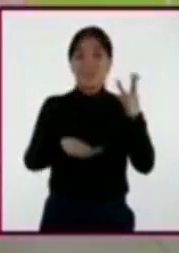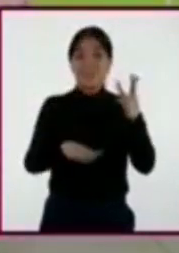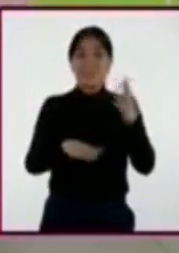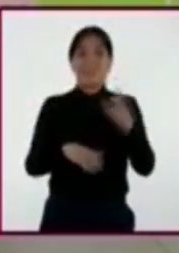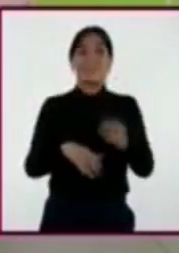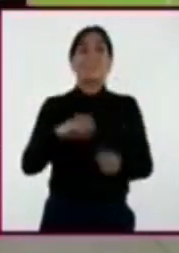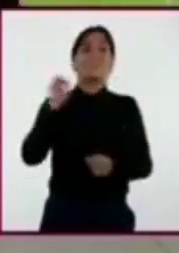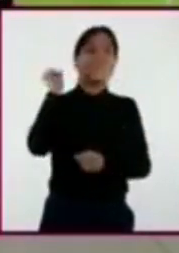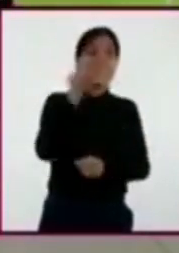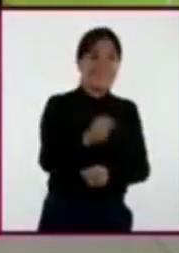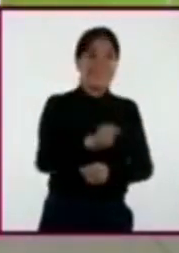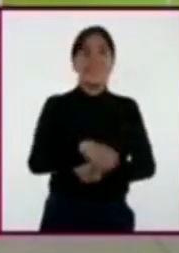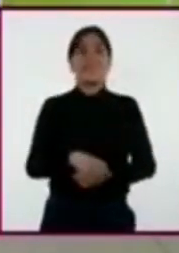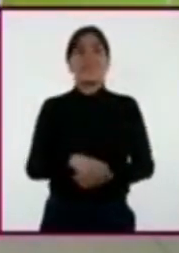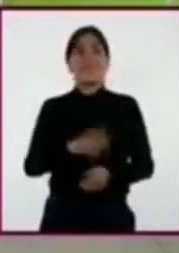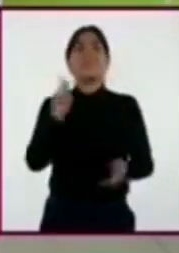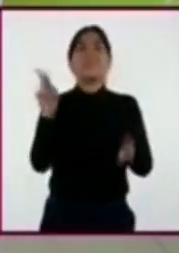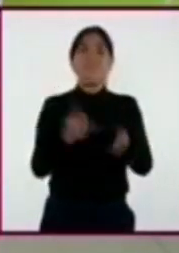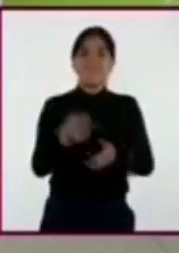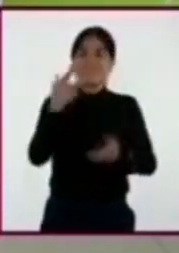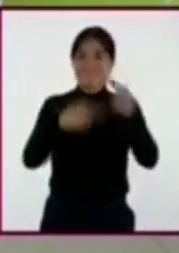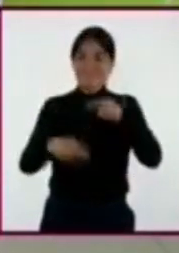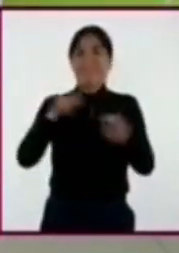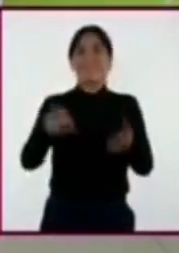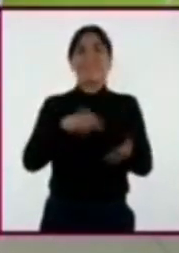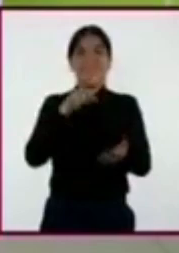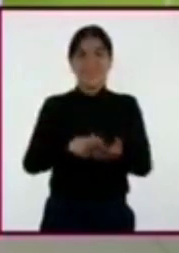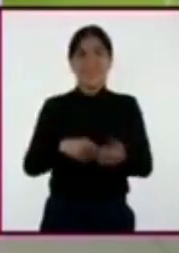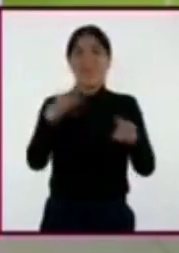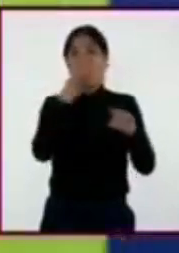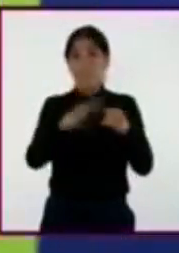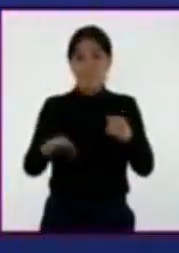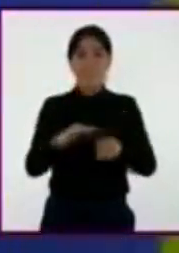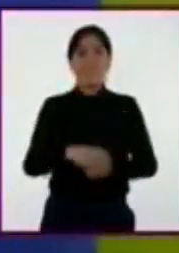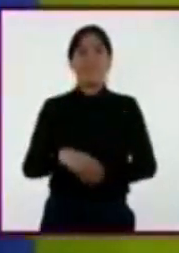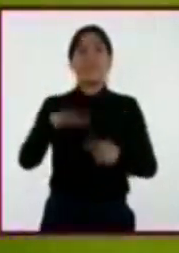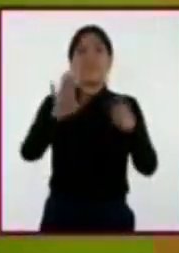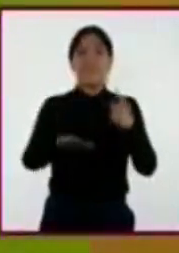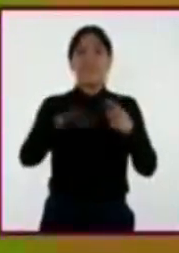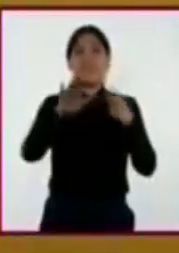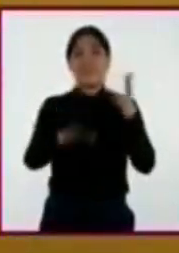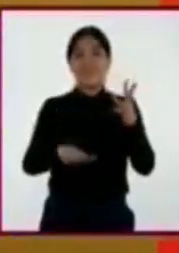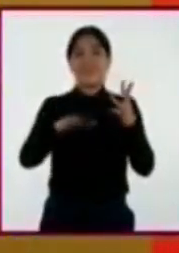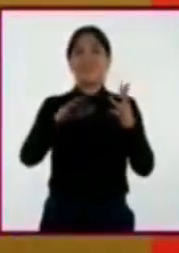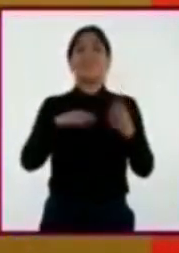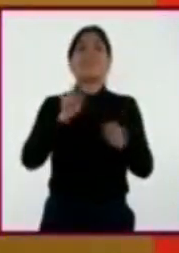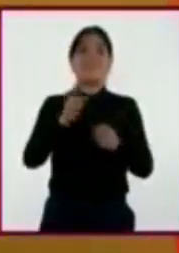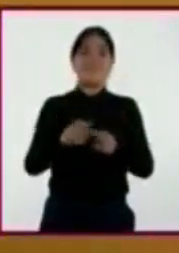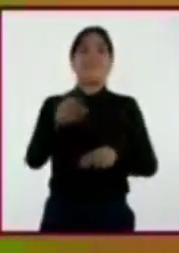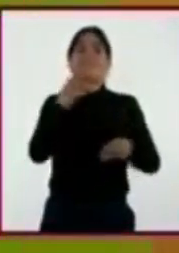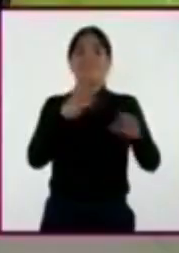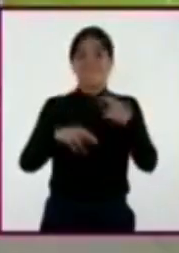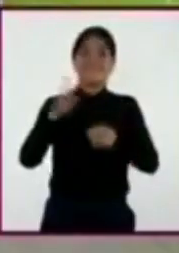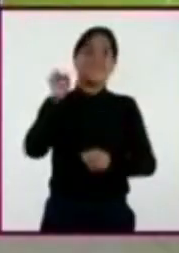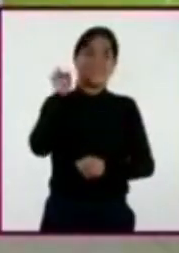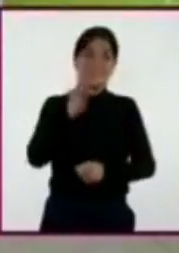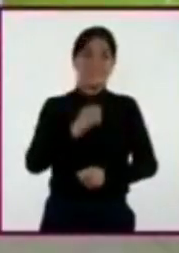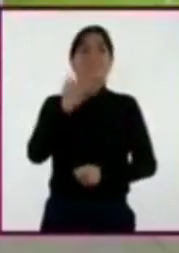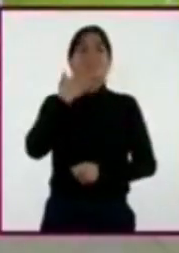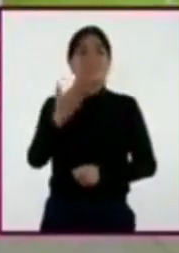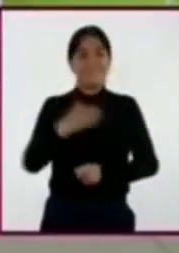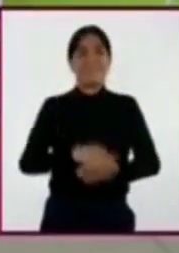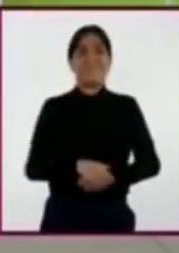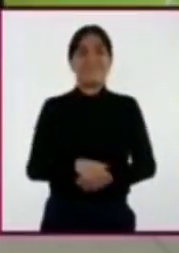1, 2, 3, lanzo. Regresamos a nuestro lugar. Última vez, 1, 2, 3, lanzo.